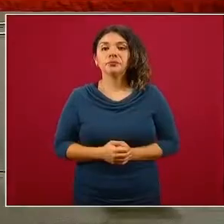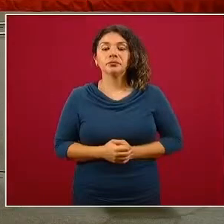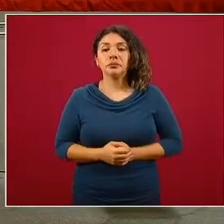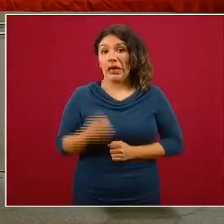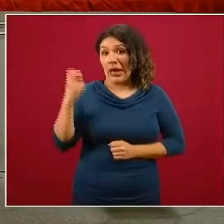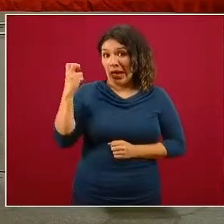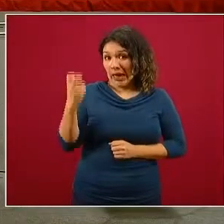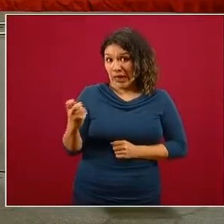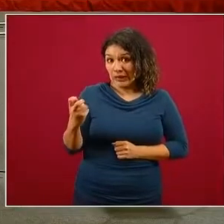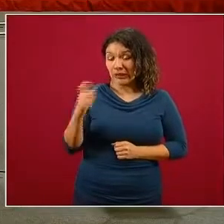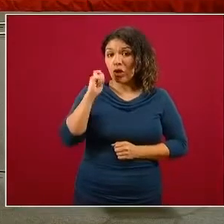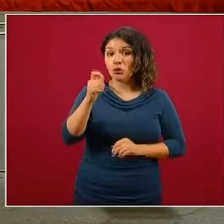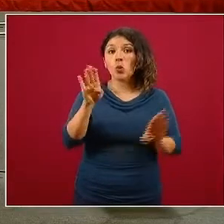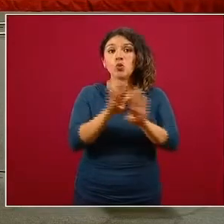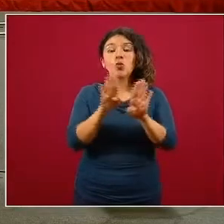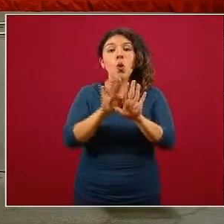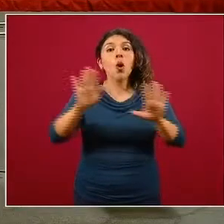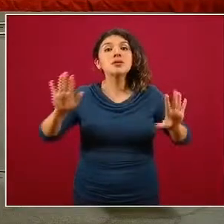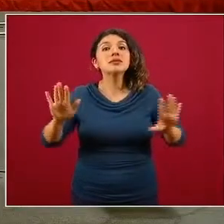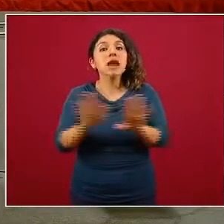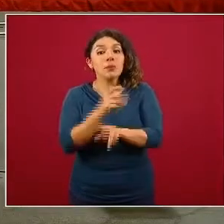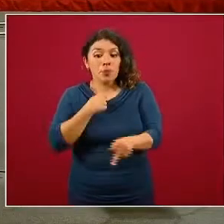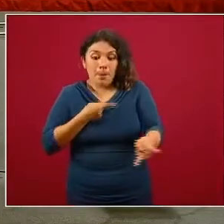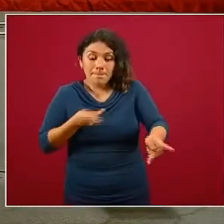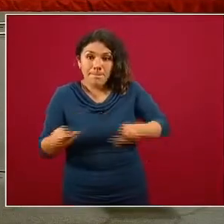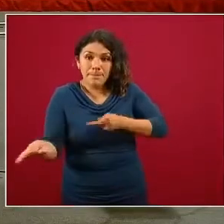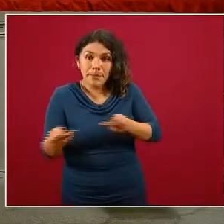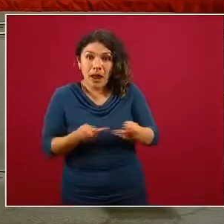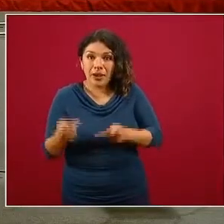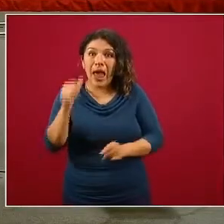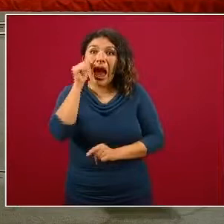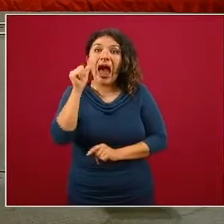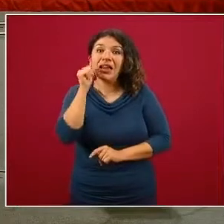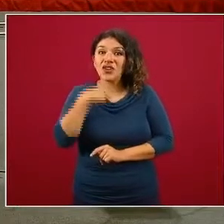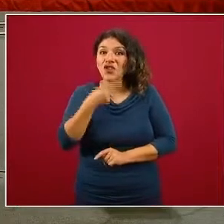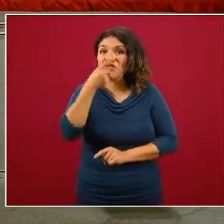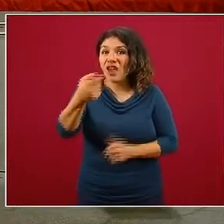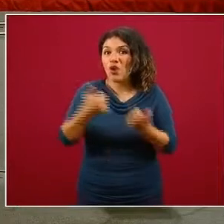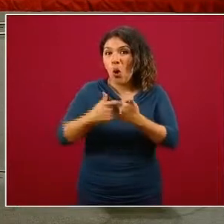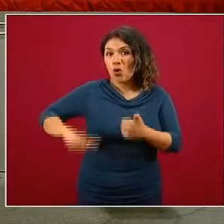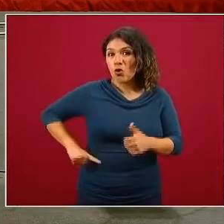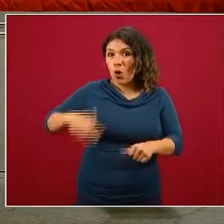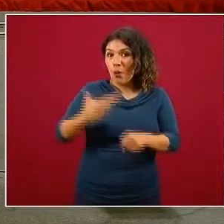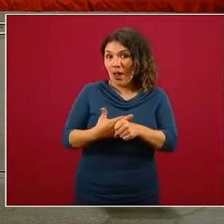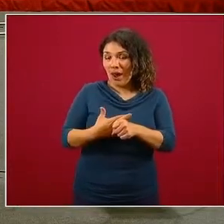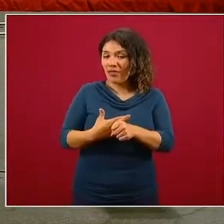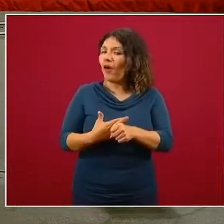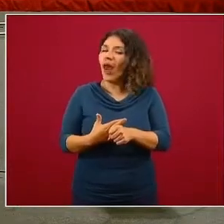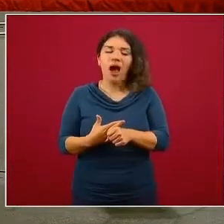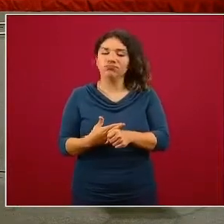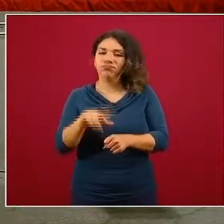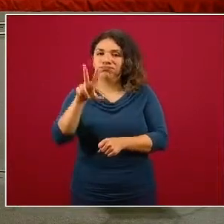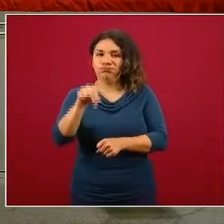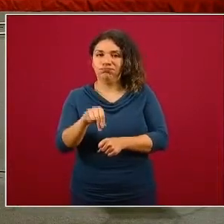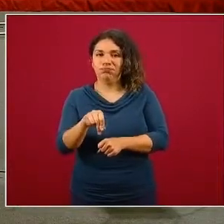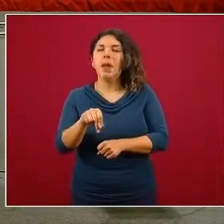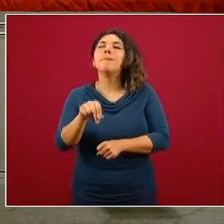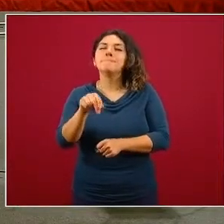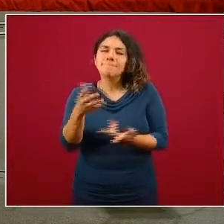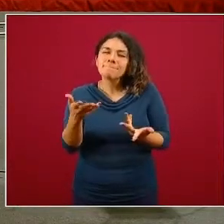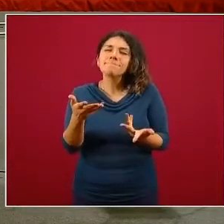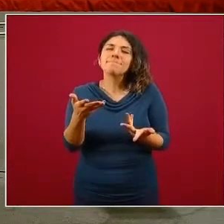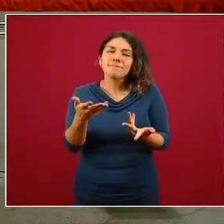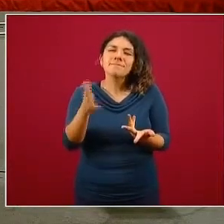no tiene que ver con el cambio de la estrategia a la que me referí con los gobernadores. Pareciera un